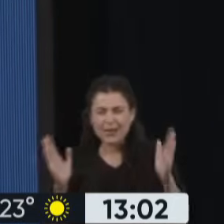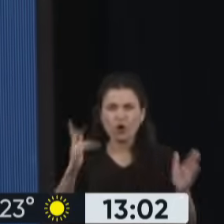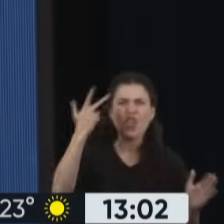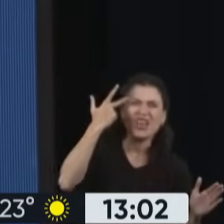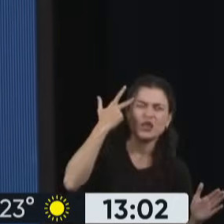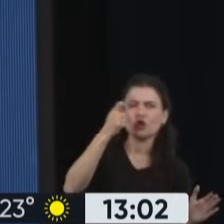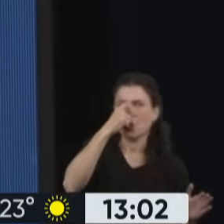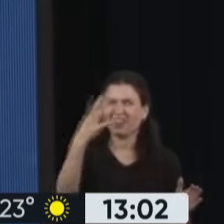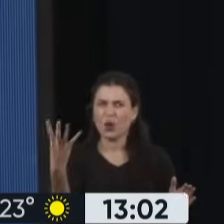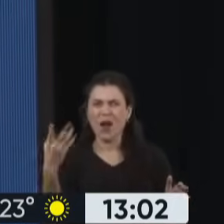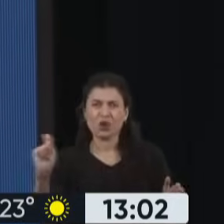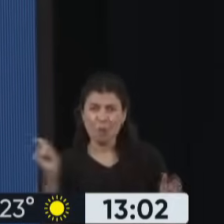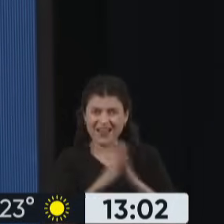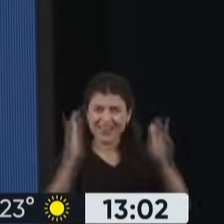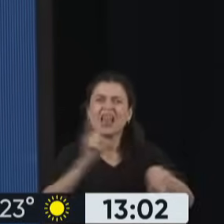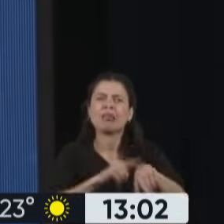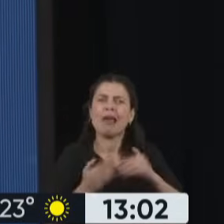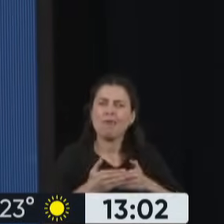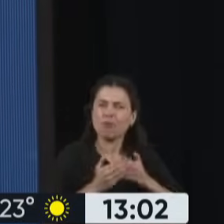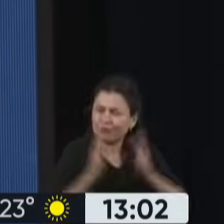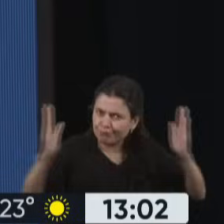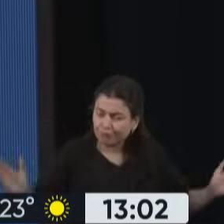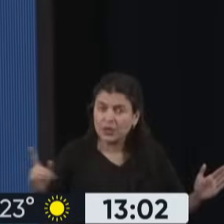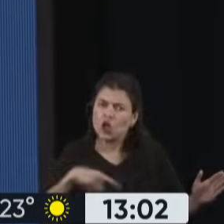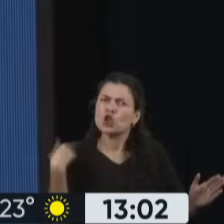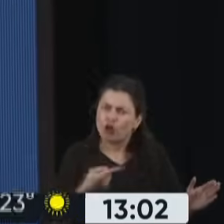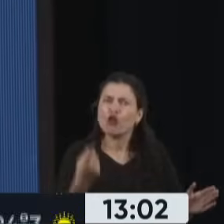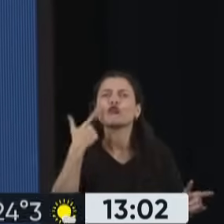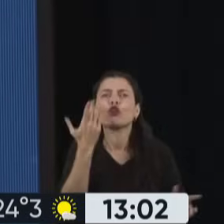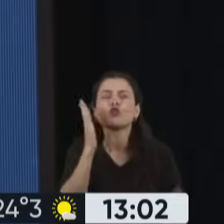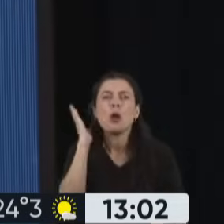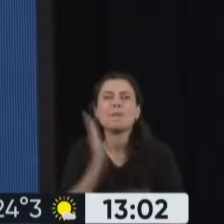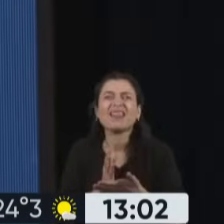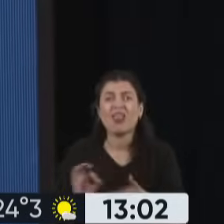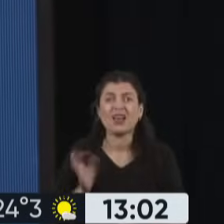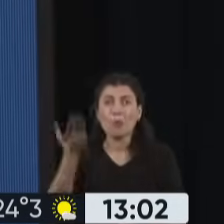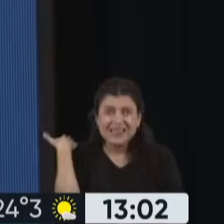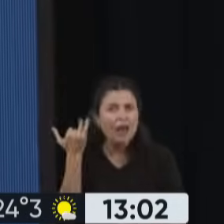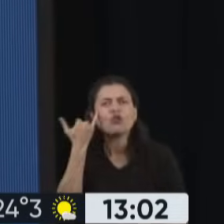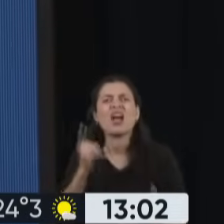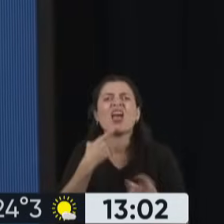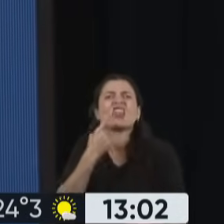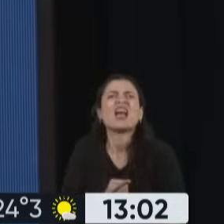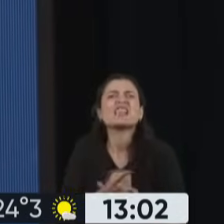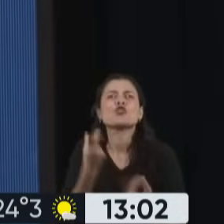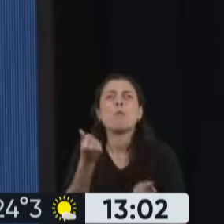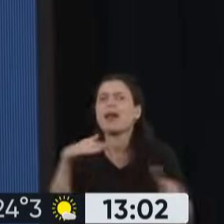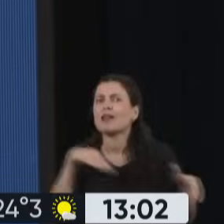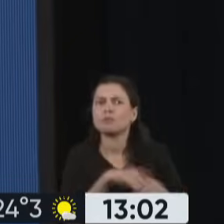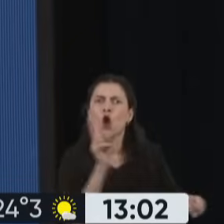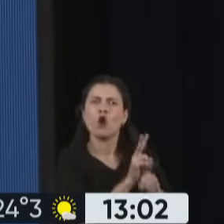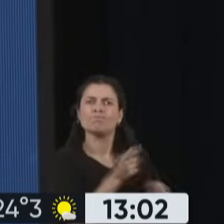y 24 meses. Nosotros hemos fijado la cantidad de dinero a mitad del año pasado. Eso quiere decir que